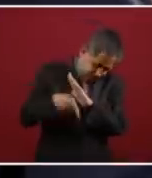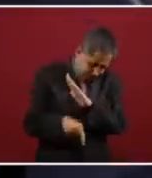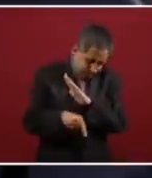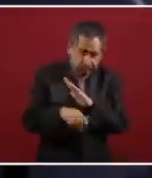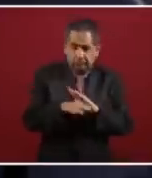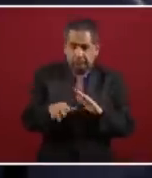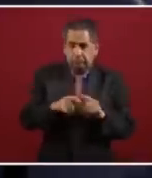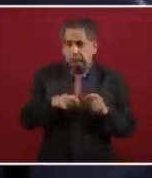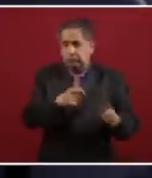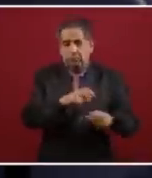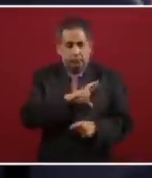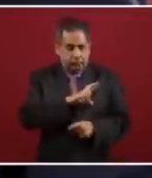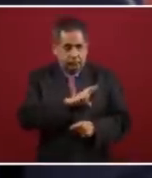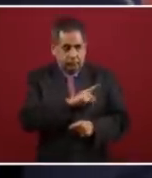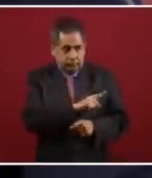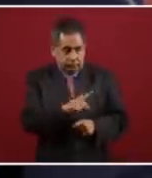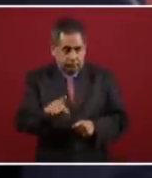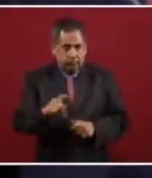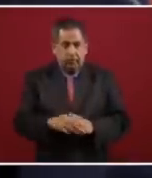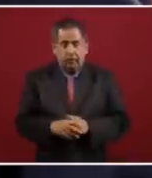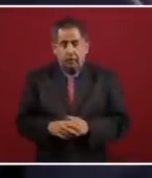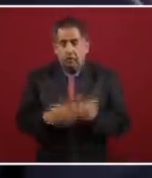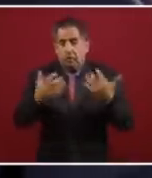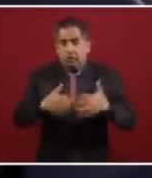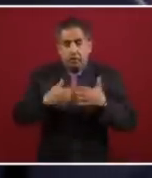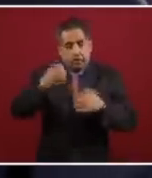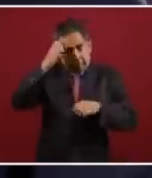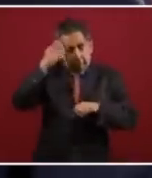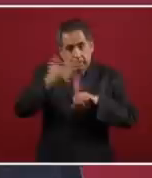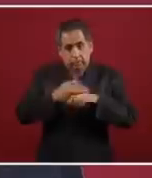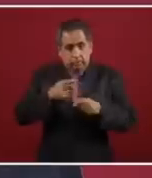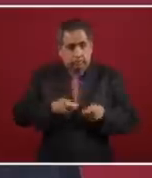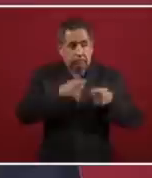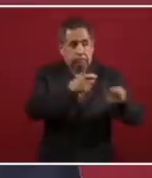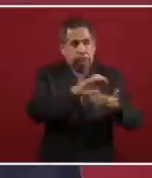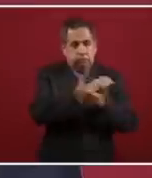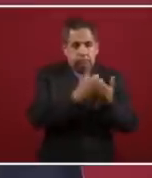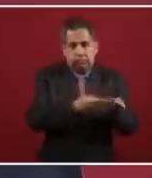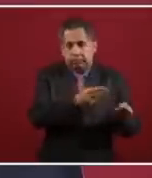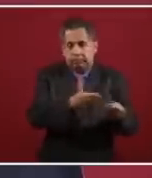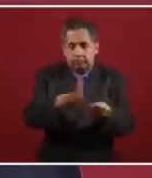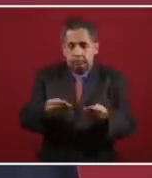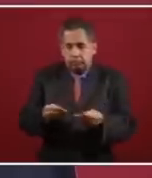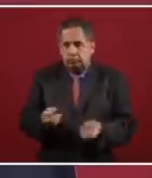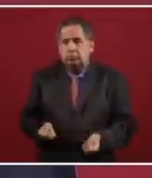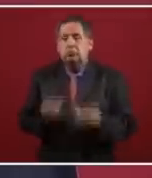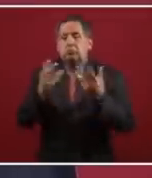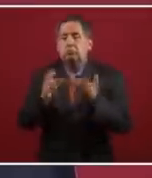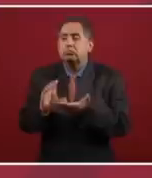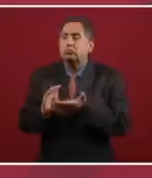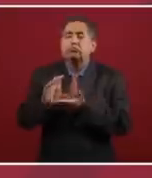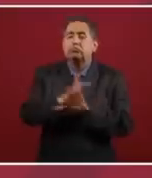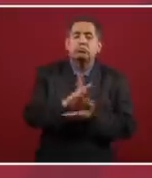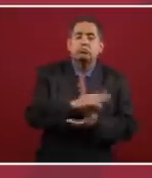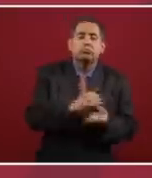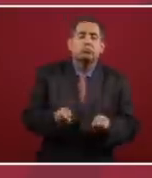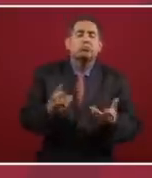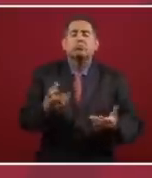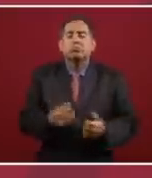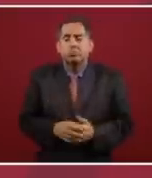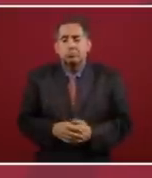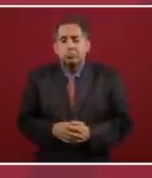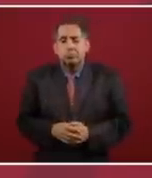a particulares, a empresas extranjeras. ¿Saben cuánto han invertido?